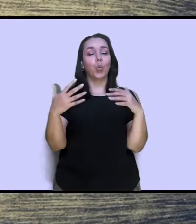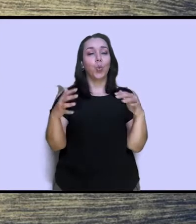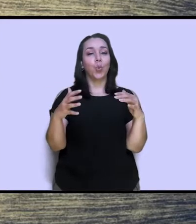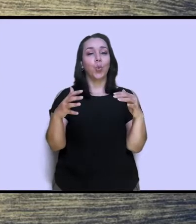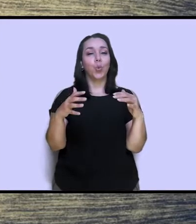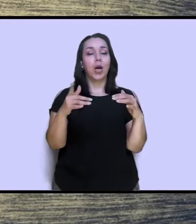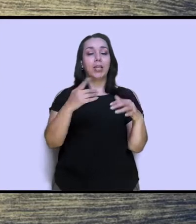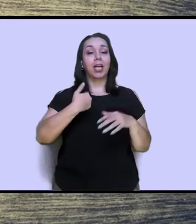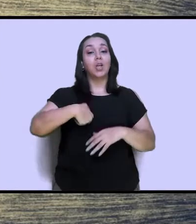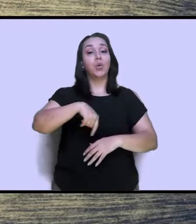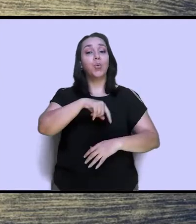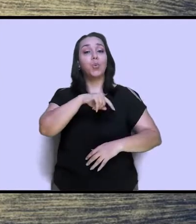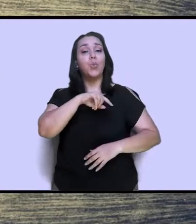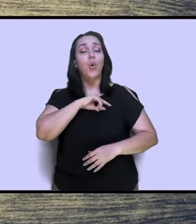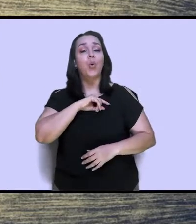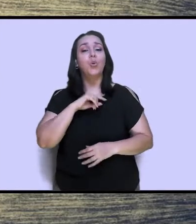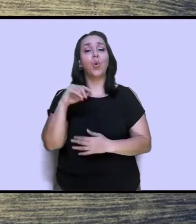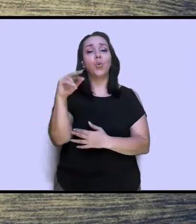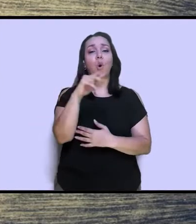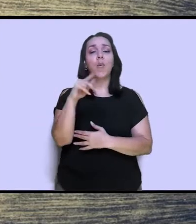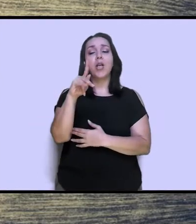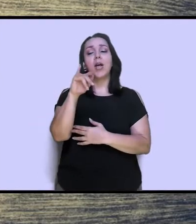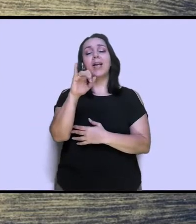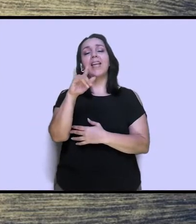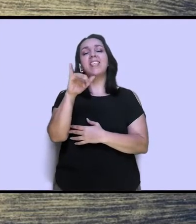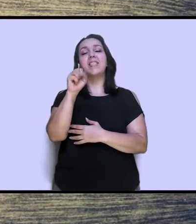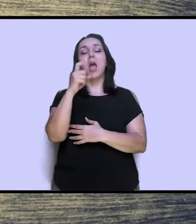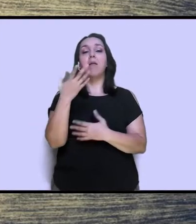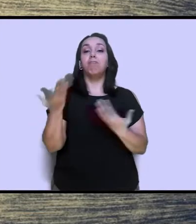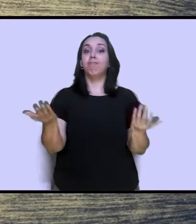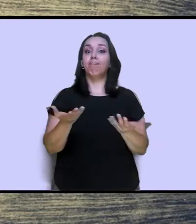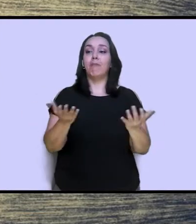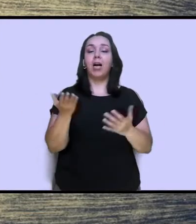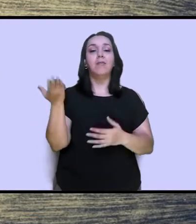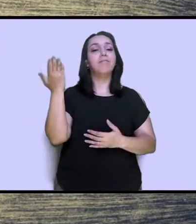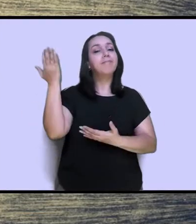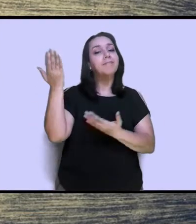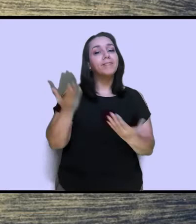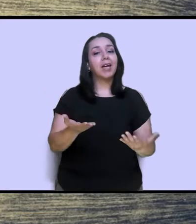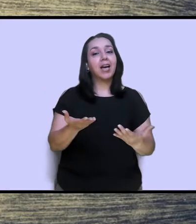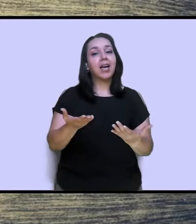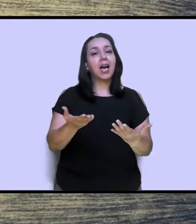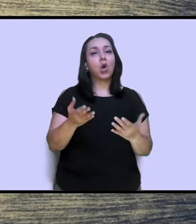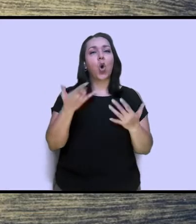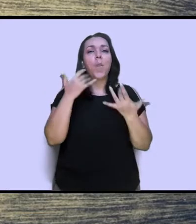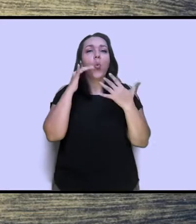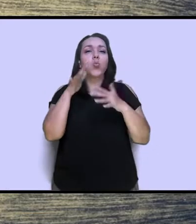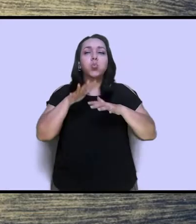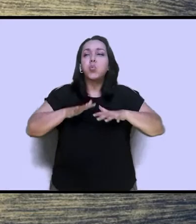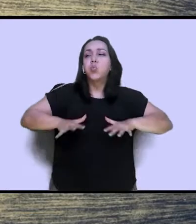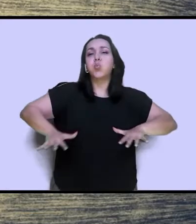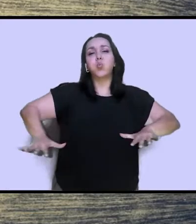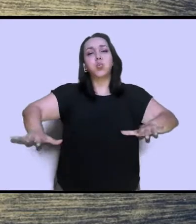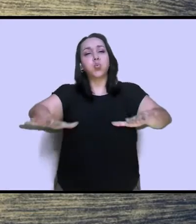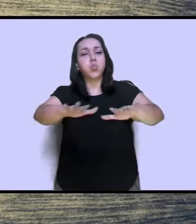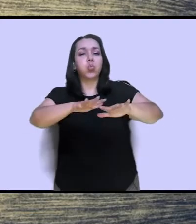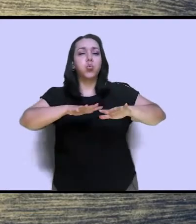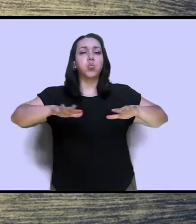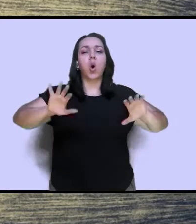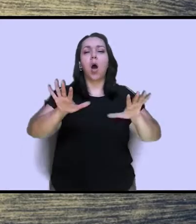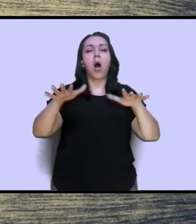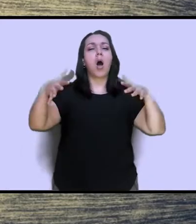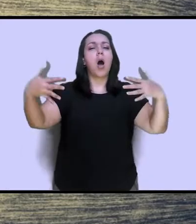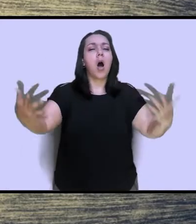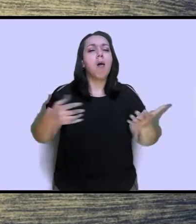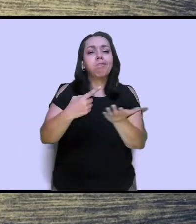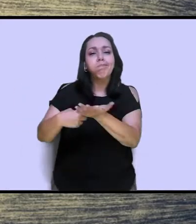intervención de nuestra compañera Crisia Solís, quien nos ofrecerá una contextualización a la